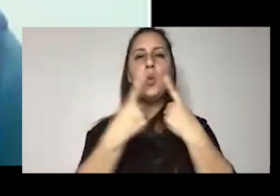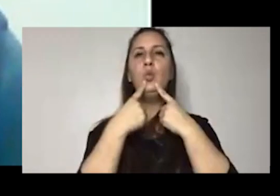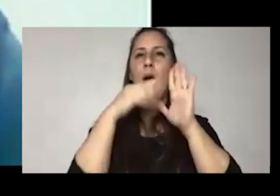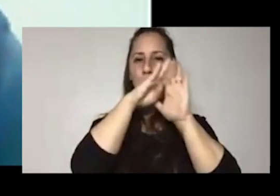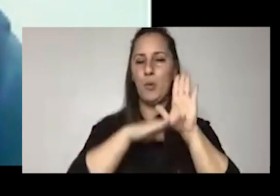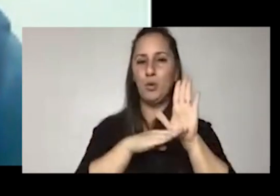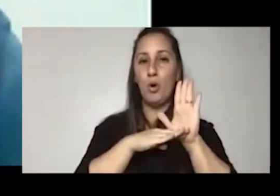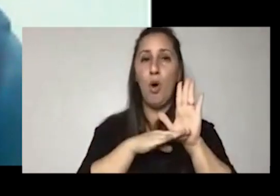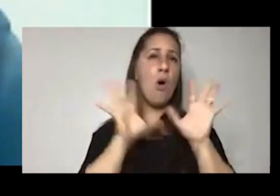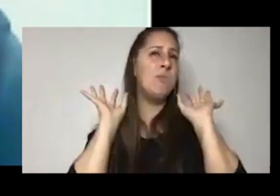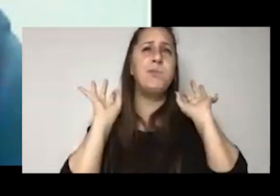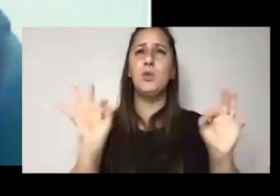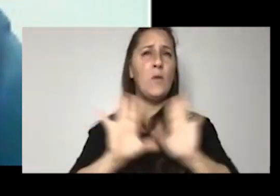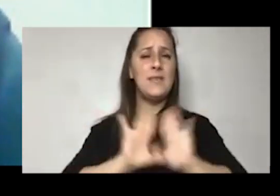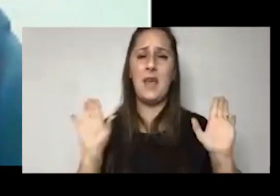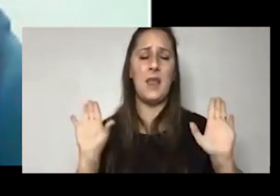suficiente.